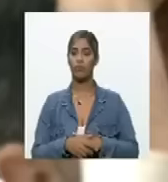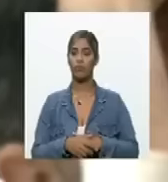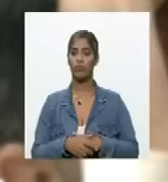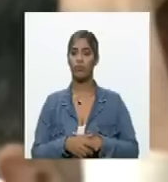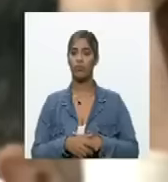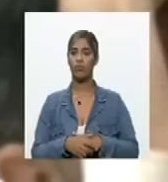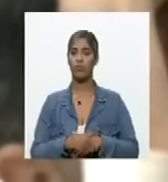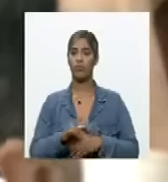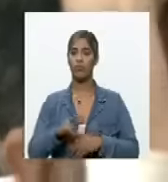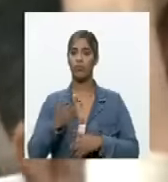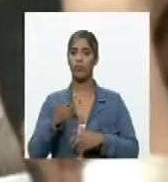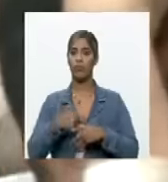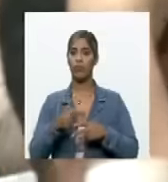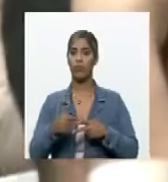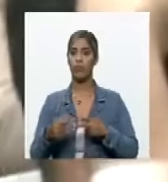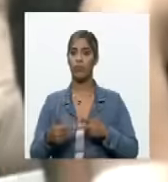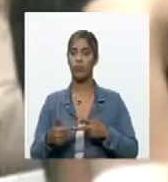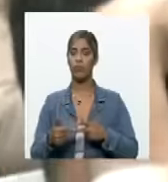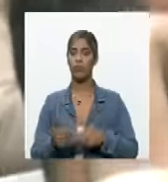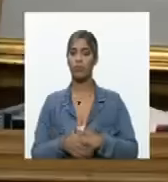ese tercer párrafo.